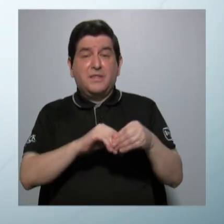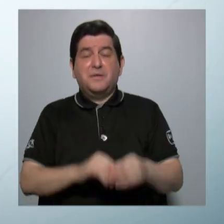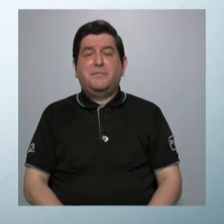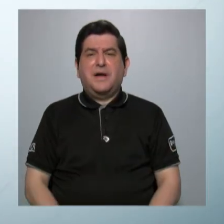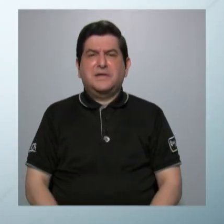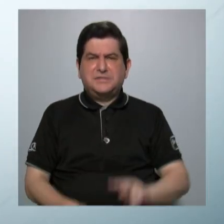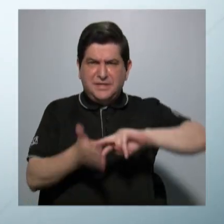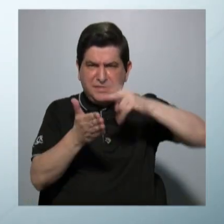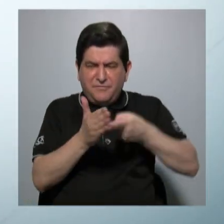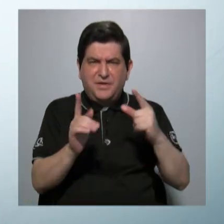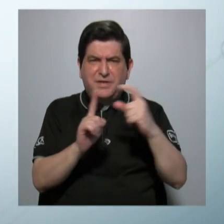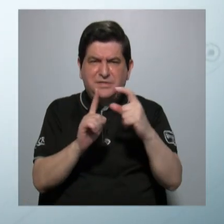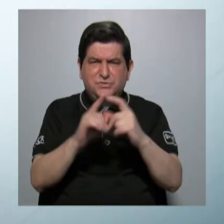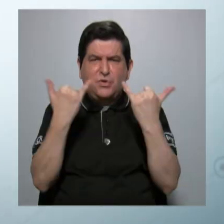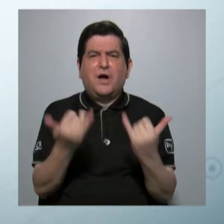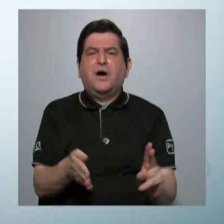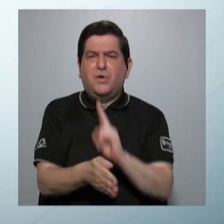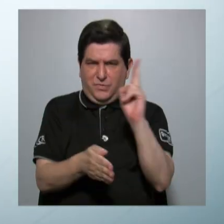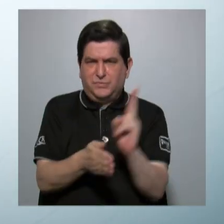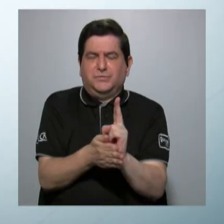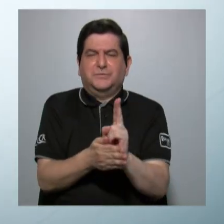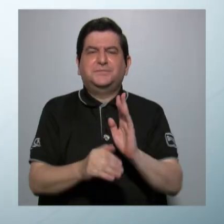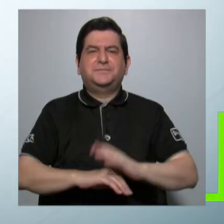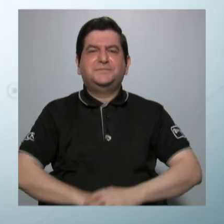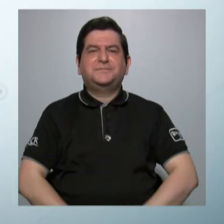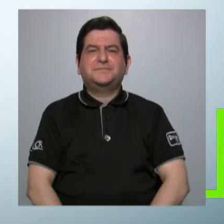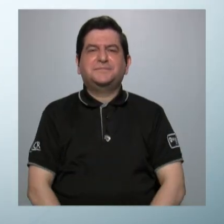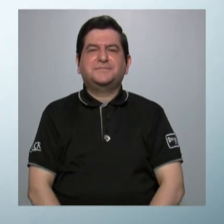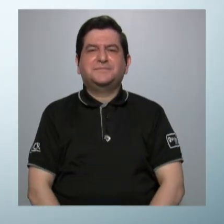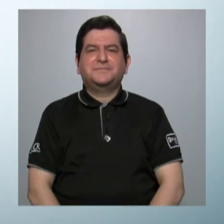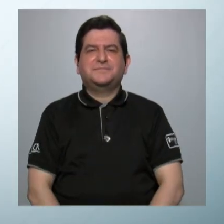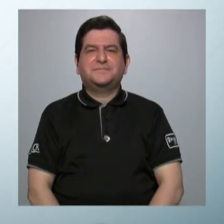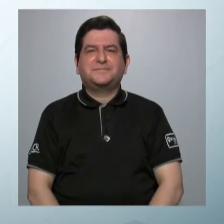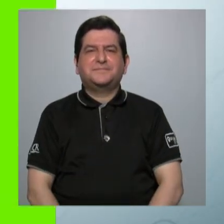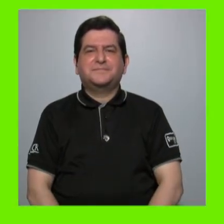También voy a definir la palabra que usó en la siguiente frase.